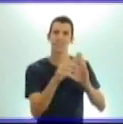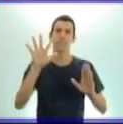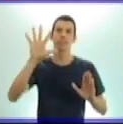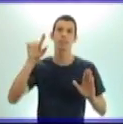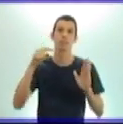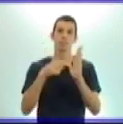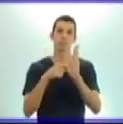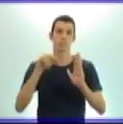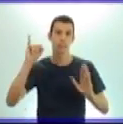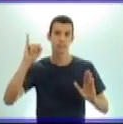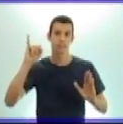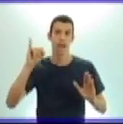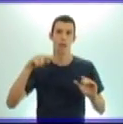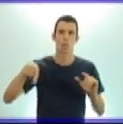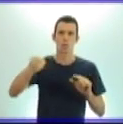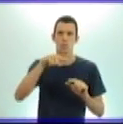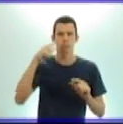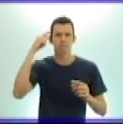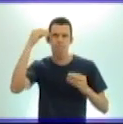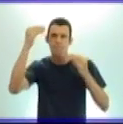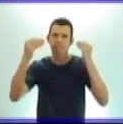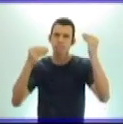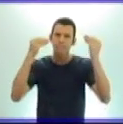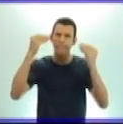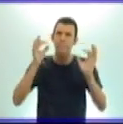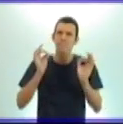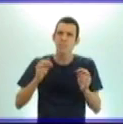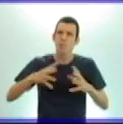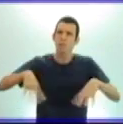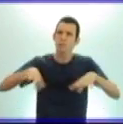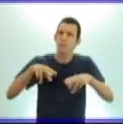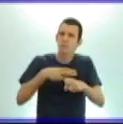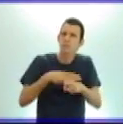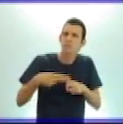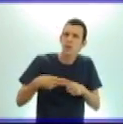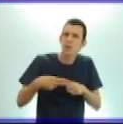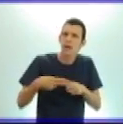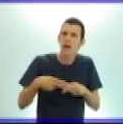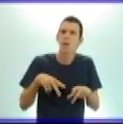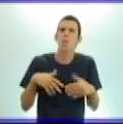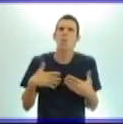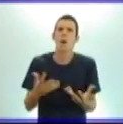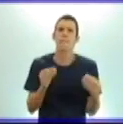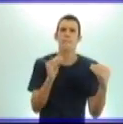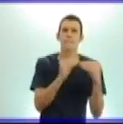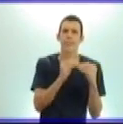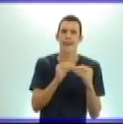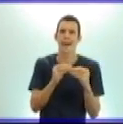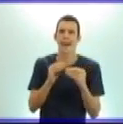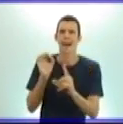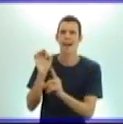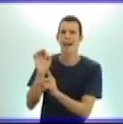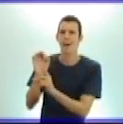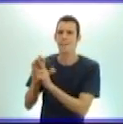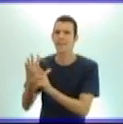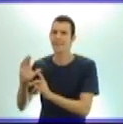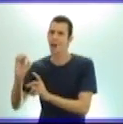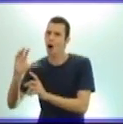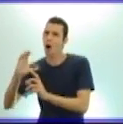hechos, cuáles corresponden a la invasión a Occidente y cuáles a la campaña